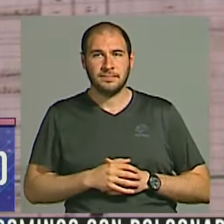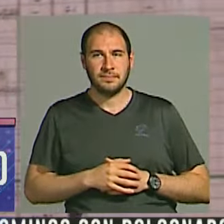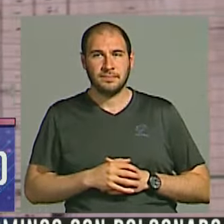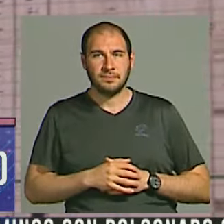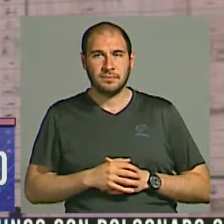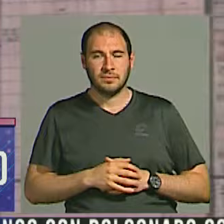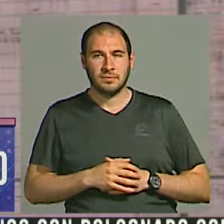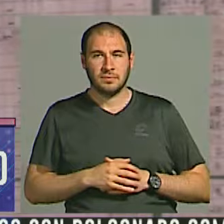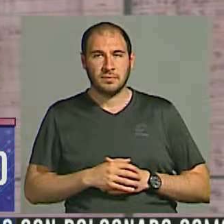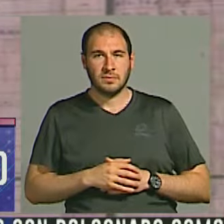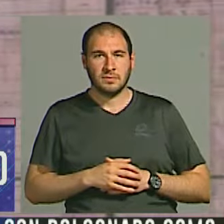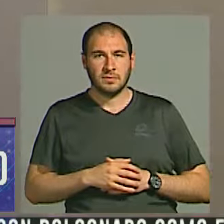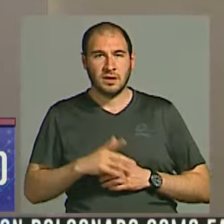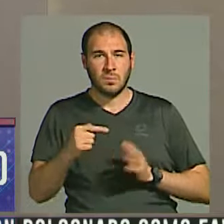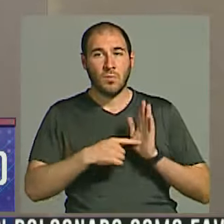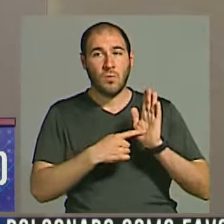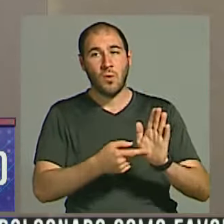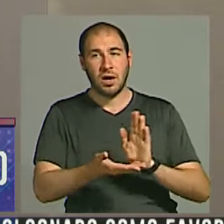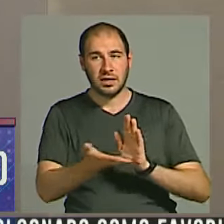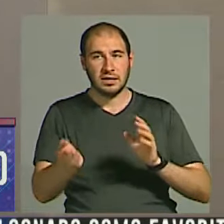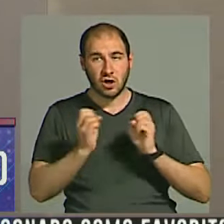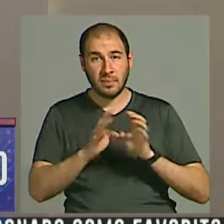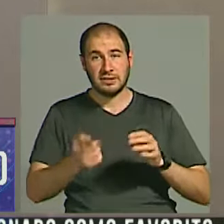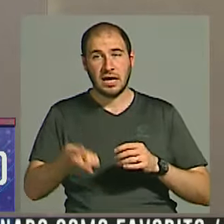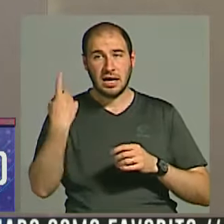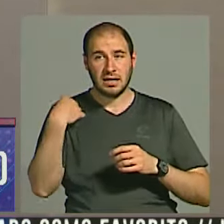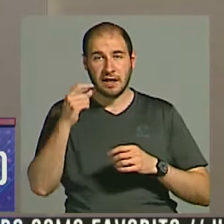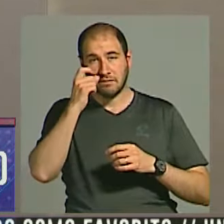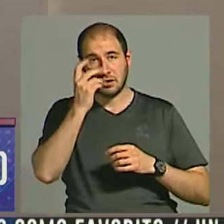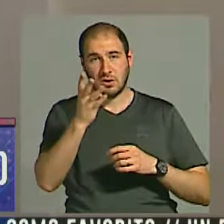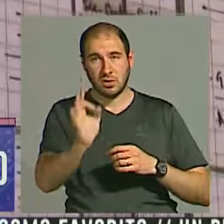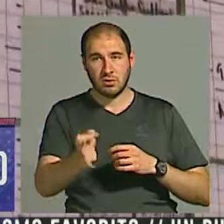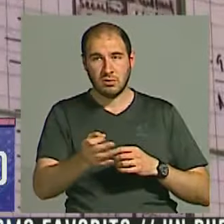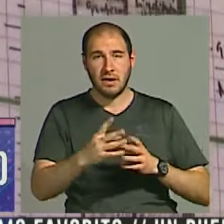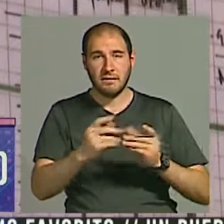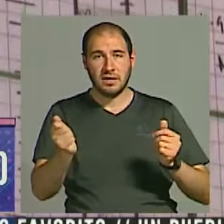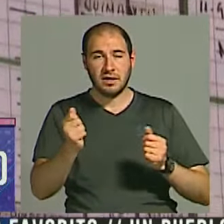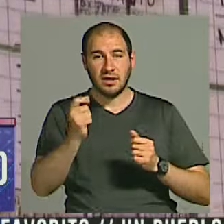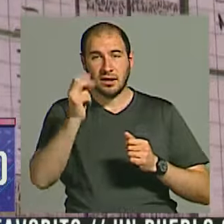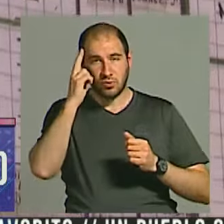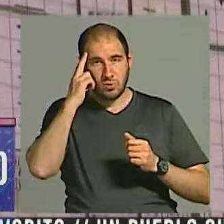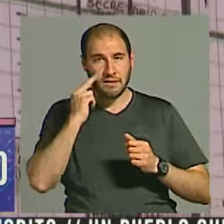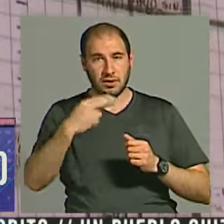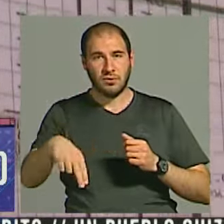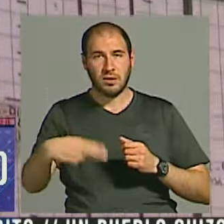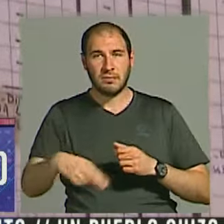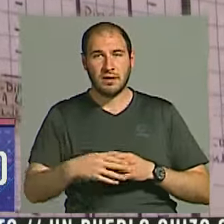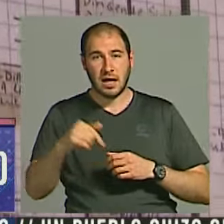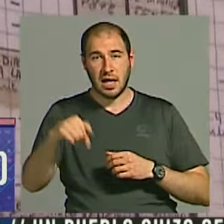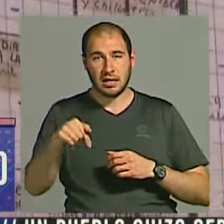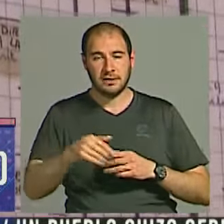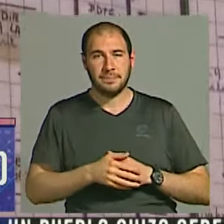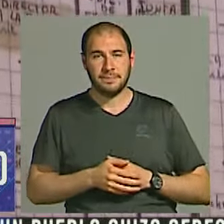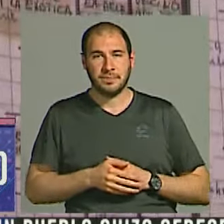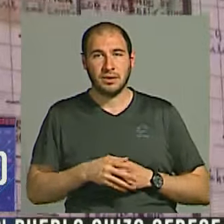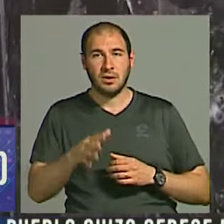1976. Esta muestra comenzó ayer, el 24 de octubre, y finaliza el 9 de noviembre aquí